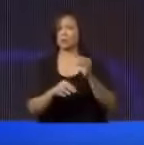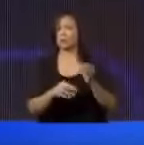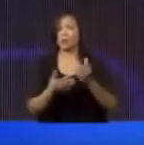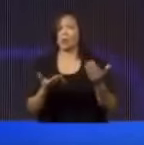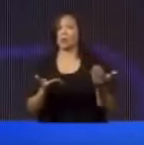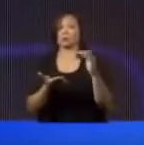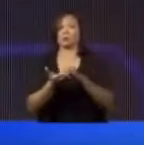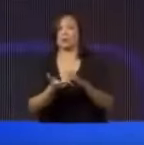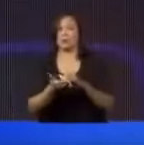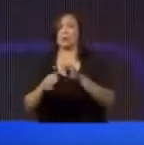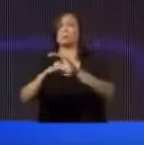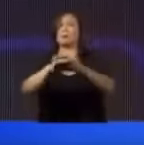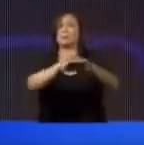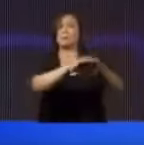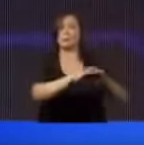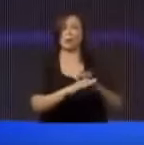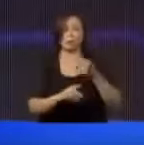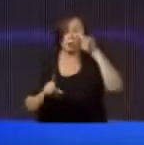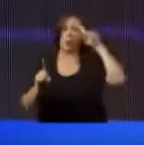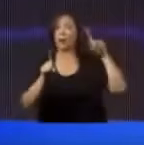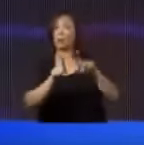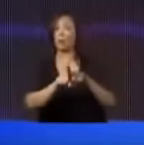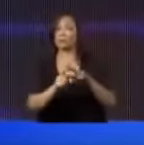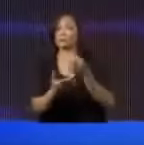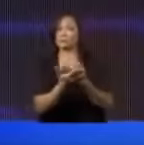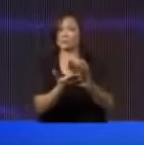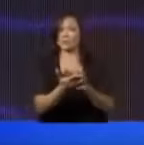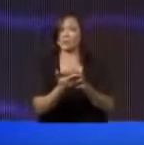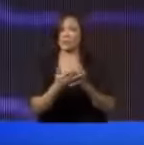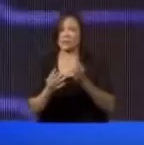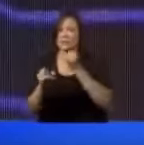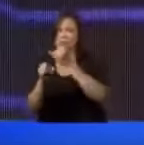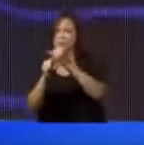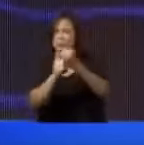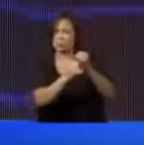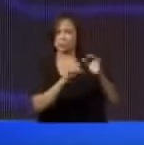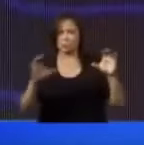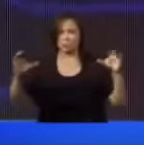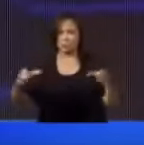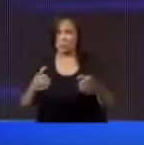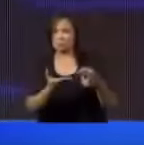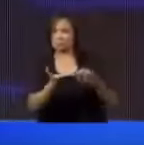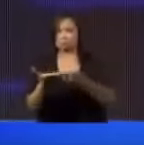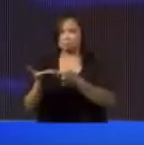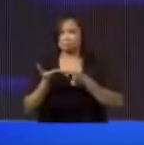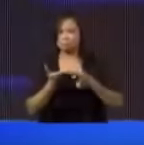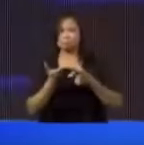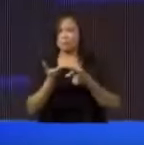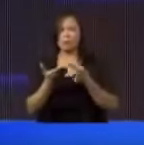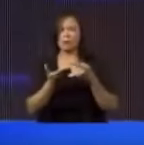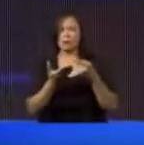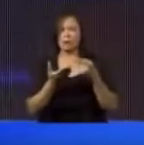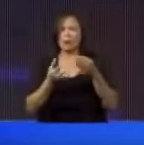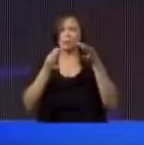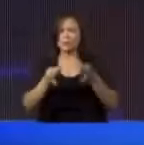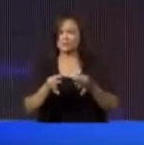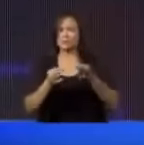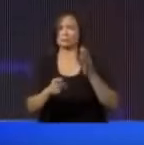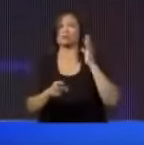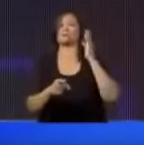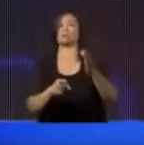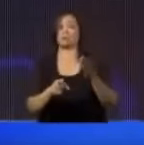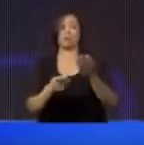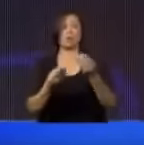que nuevamente se convoque a un pacto fiscal, que los diferentes sectores puedan intervenir sobre este particular y definir el futuro de lo que puede